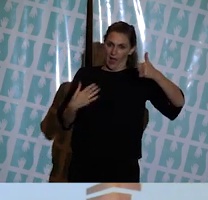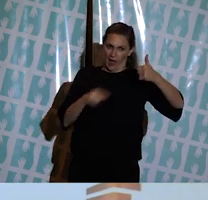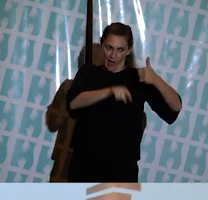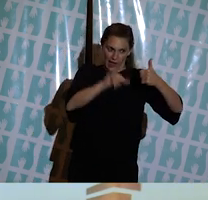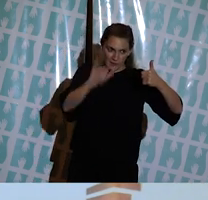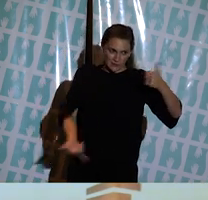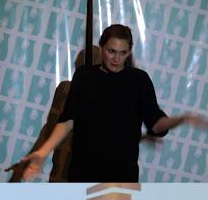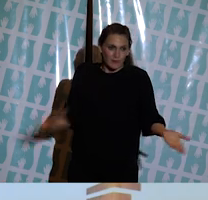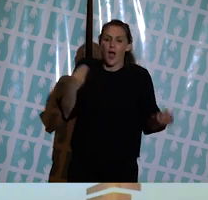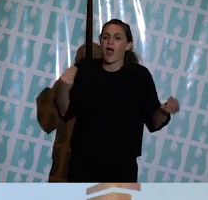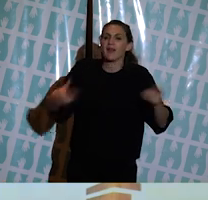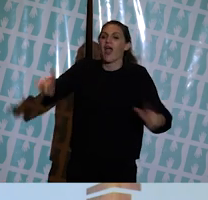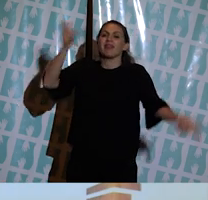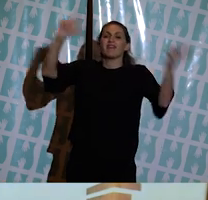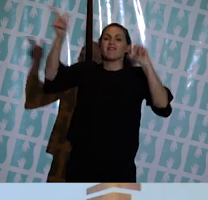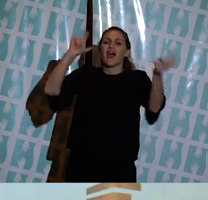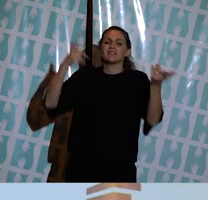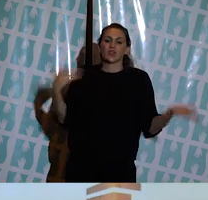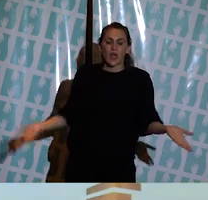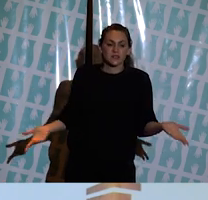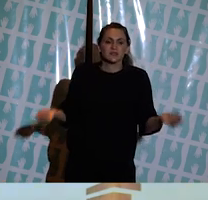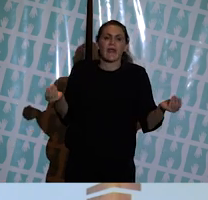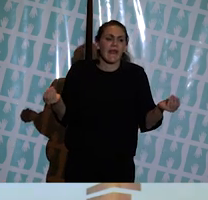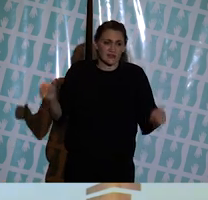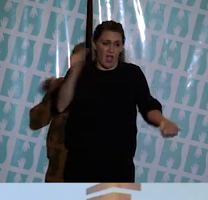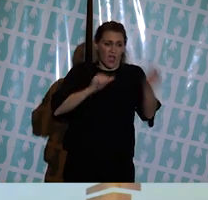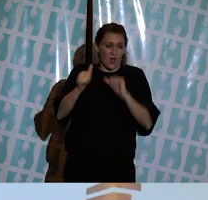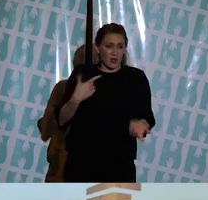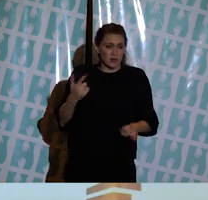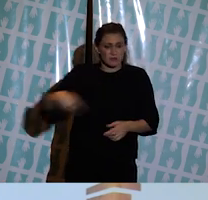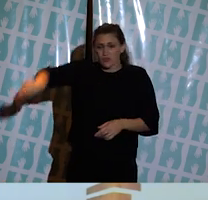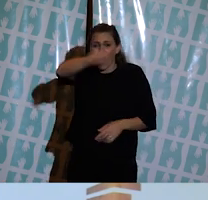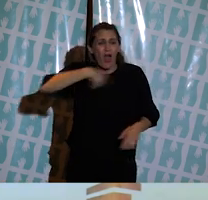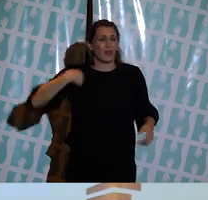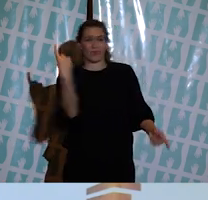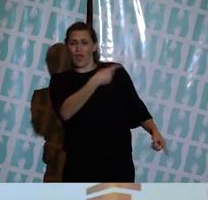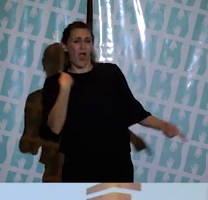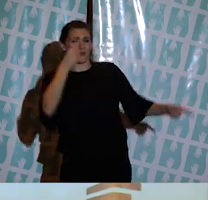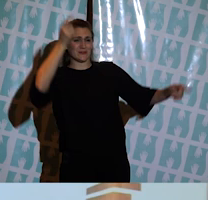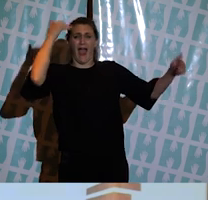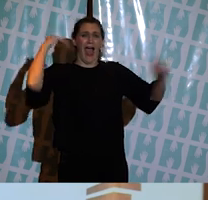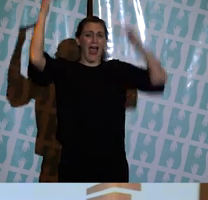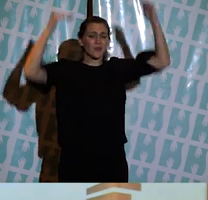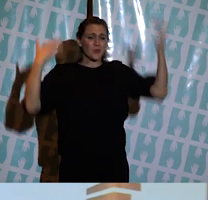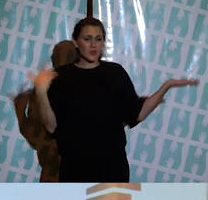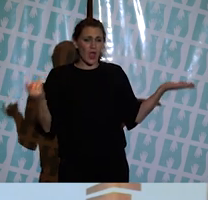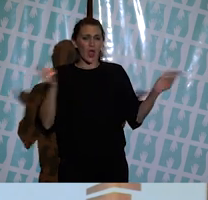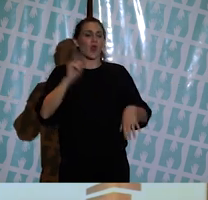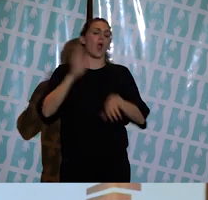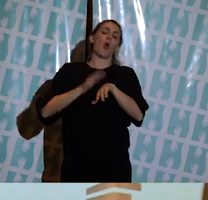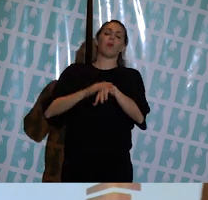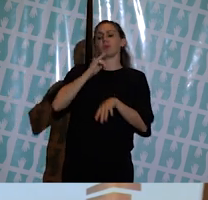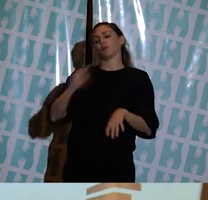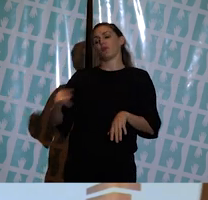que la diversión sea el alcohol, el escape. Todo esto que yo les conté, nosotros como adultos, no tiremos el... Ay, los chicos toman